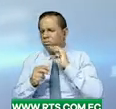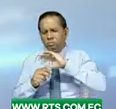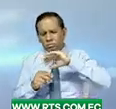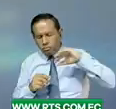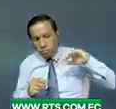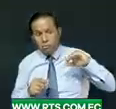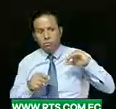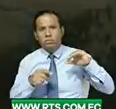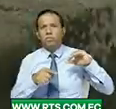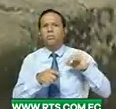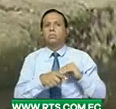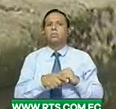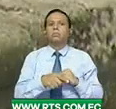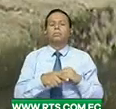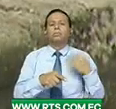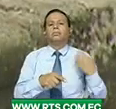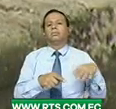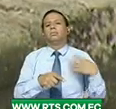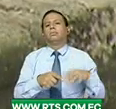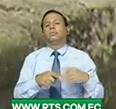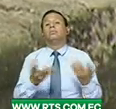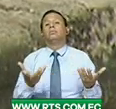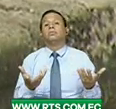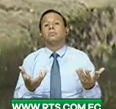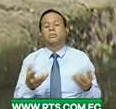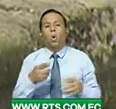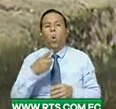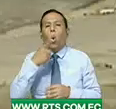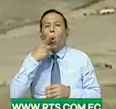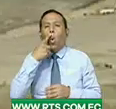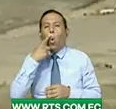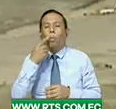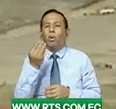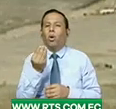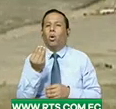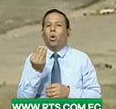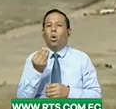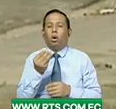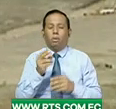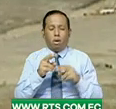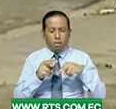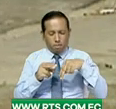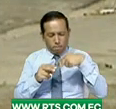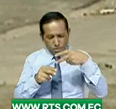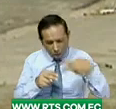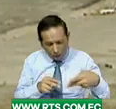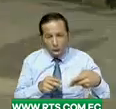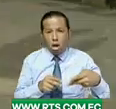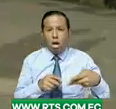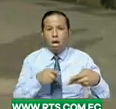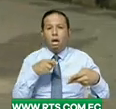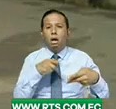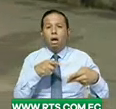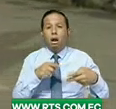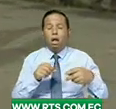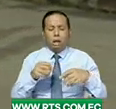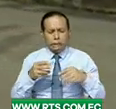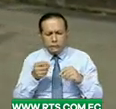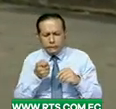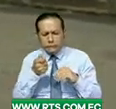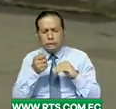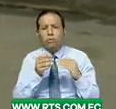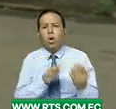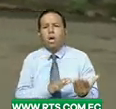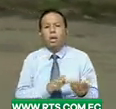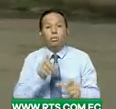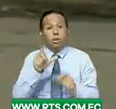sus portales, observaron la presencia de aquel muchacho tendido cara al cielo y agonizando. Testigos del bloque 9